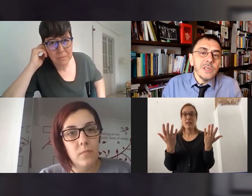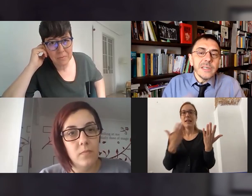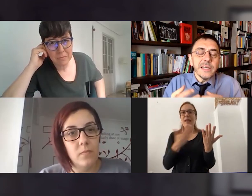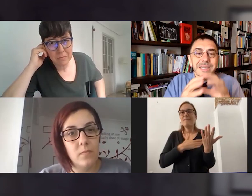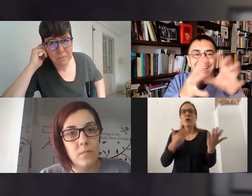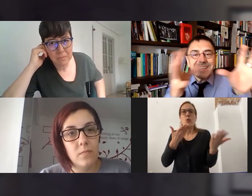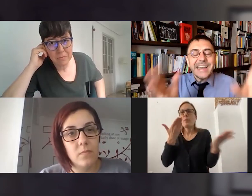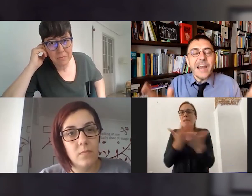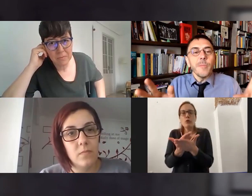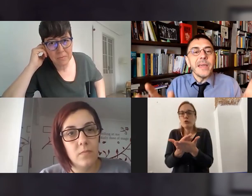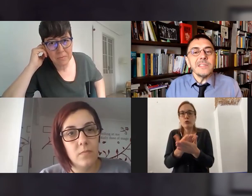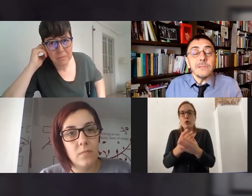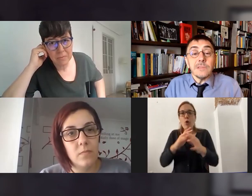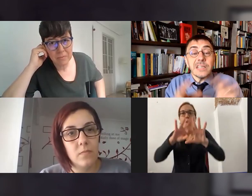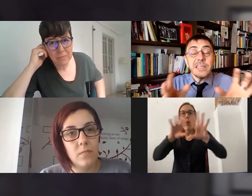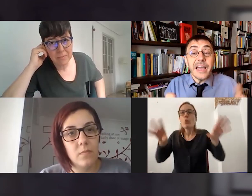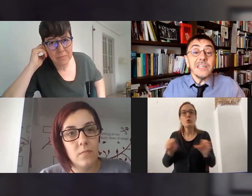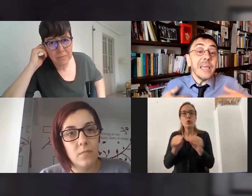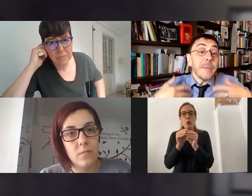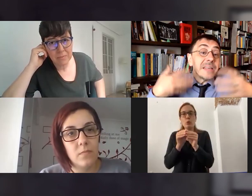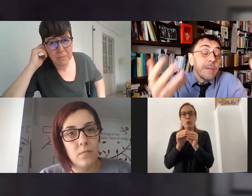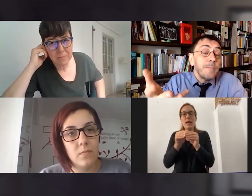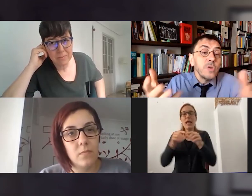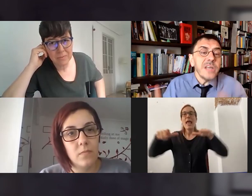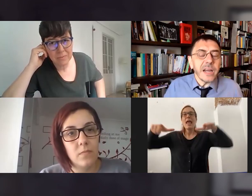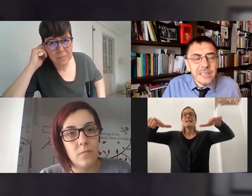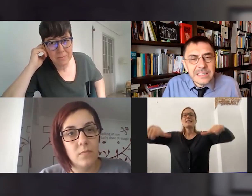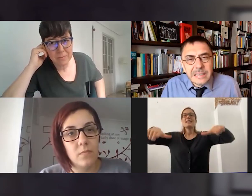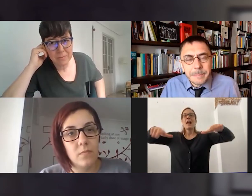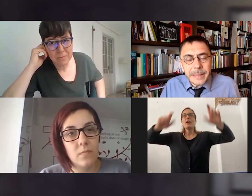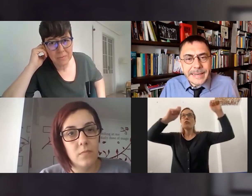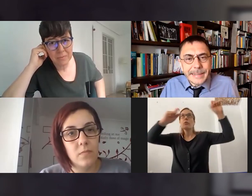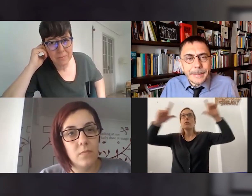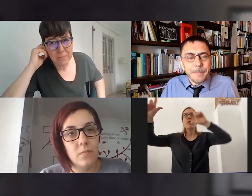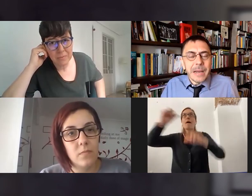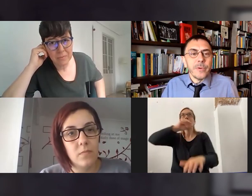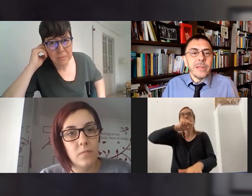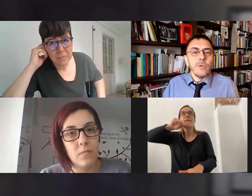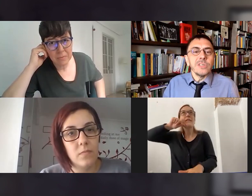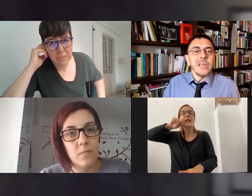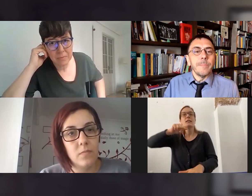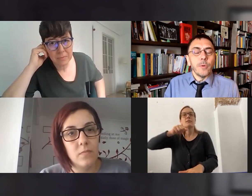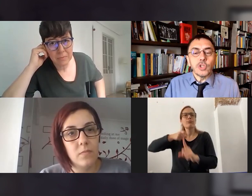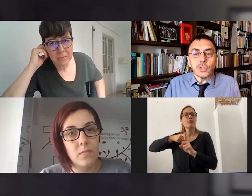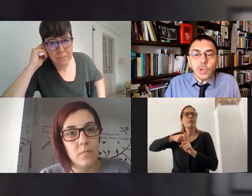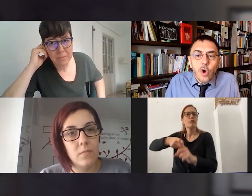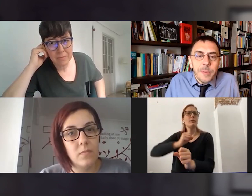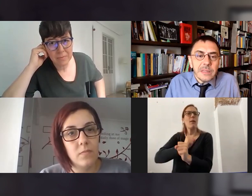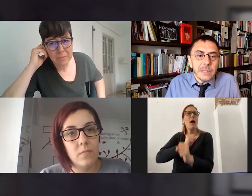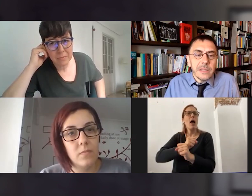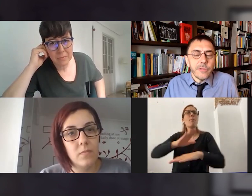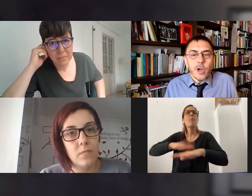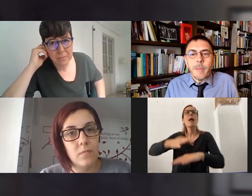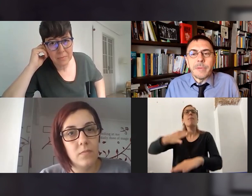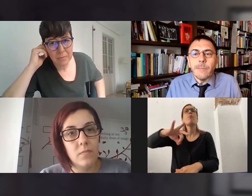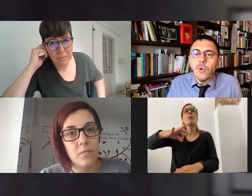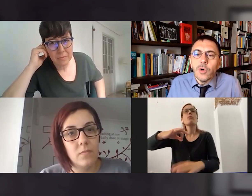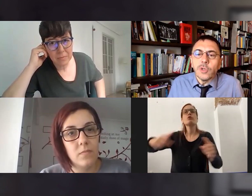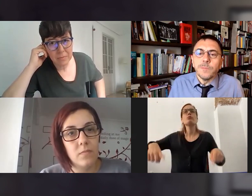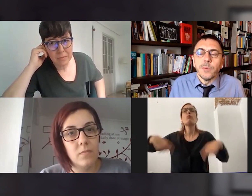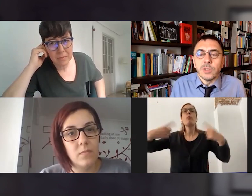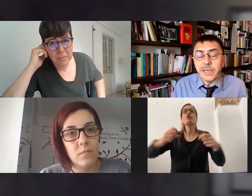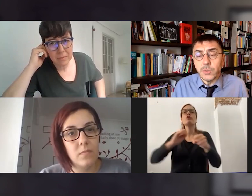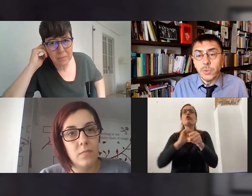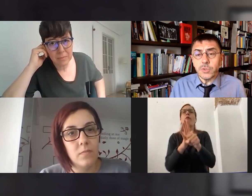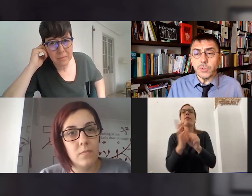conclusión, ¿qué escenario veis, deseáis y vais a impulsar para Podemos en este post-COVID-19?